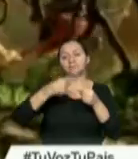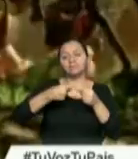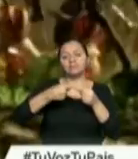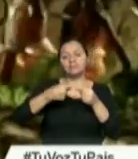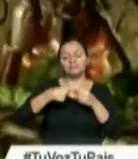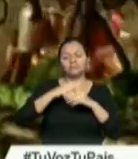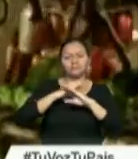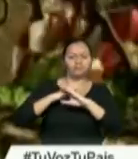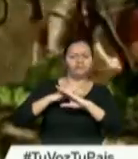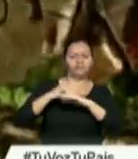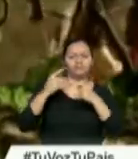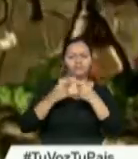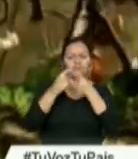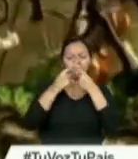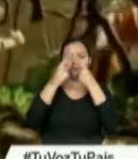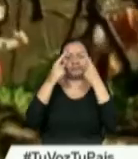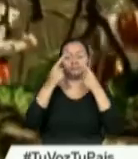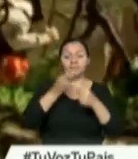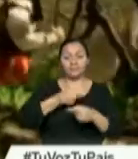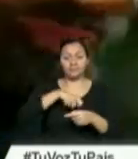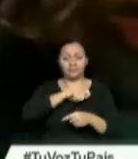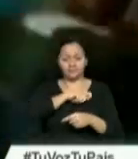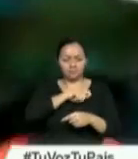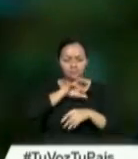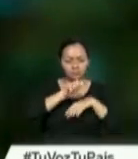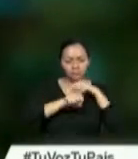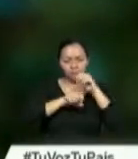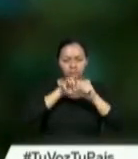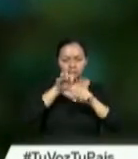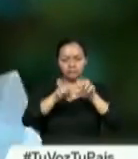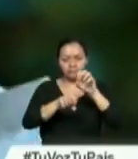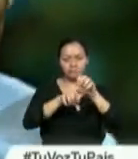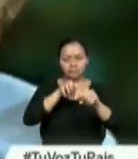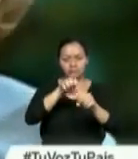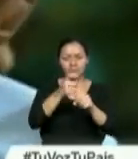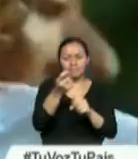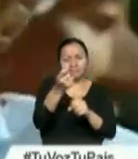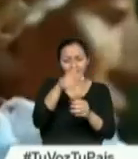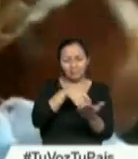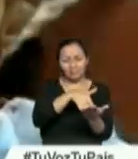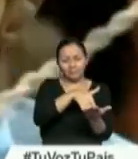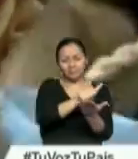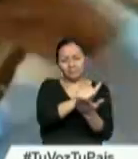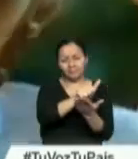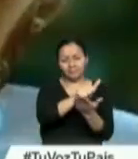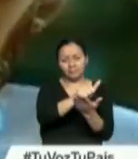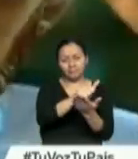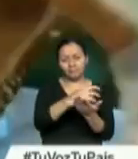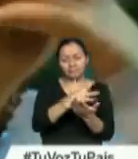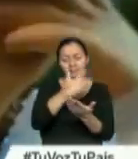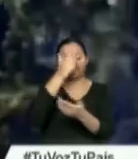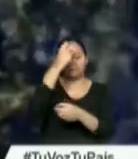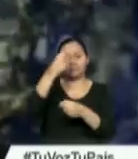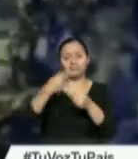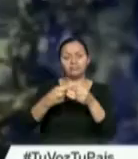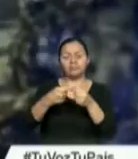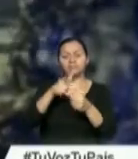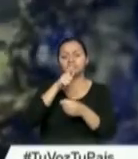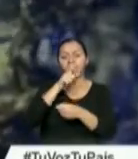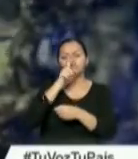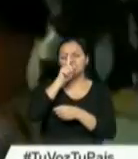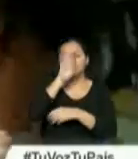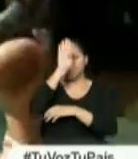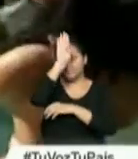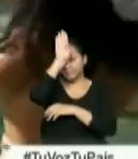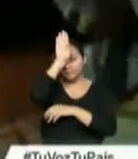España avanzó por el callejón interandino y en el camino estuvo a punto de ser derrotada por los bravos defensores de Quito liderados por Rumiñahui,